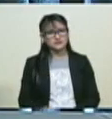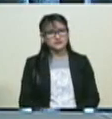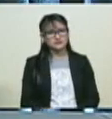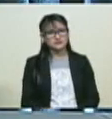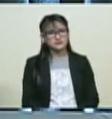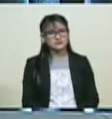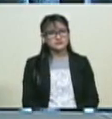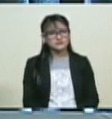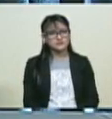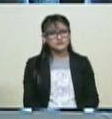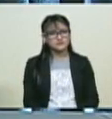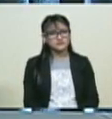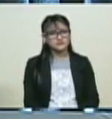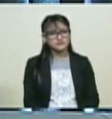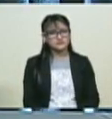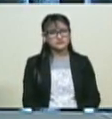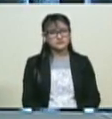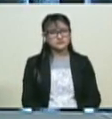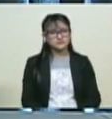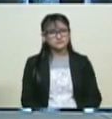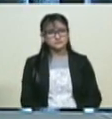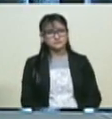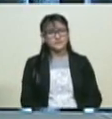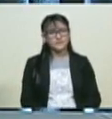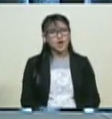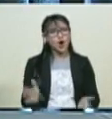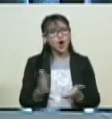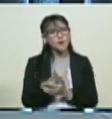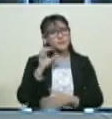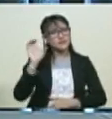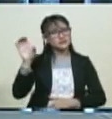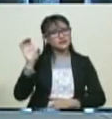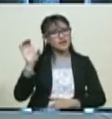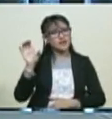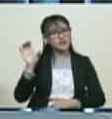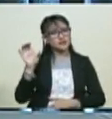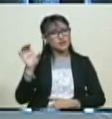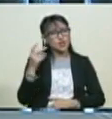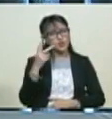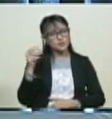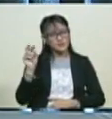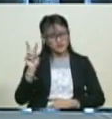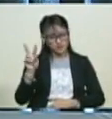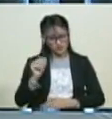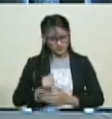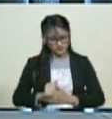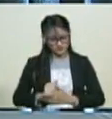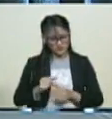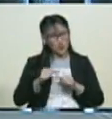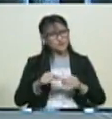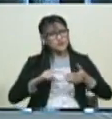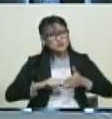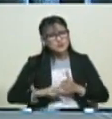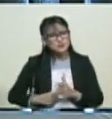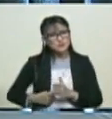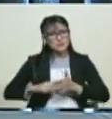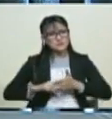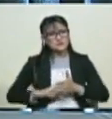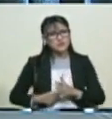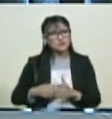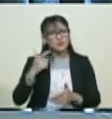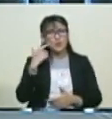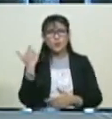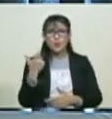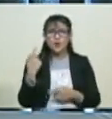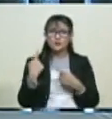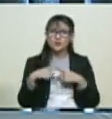pos golpe de estado del 2002 en que continuaba continuaba la presión la presión y la presión buscando